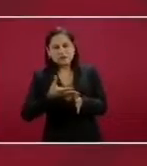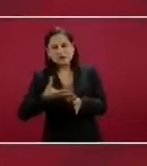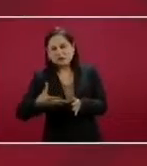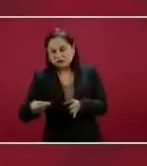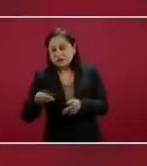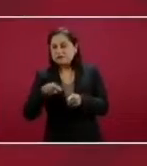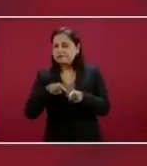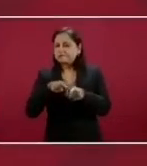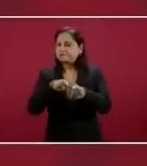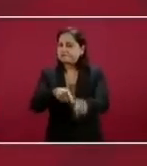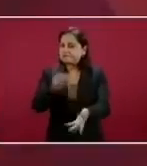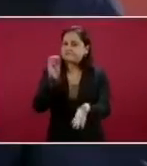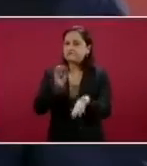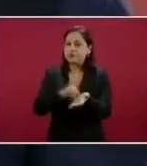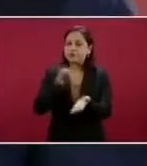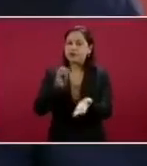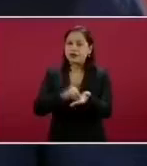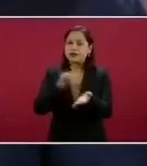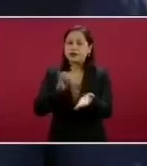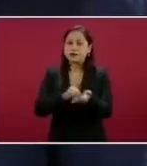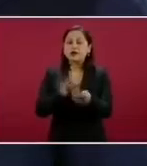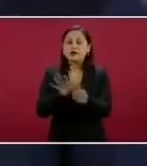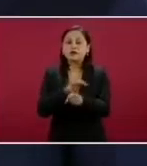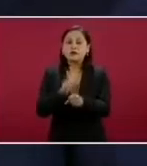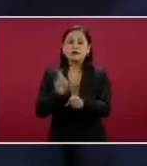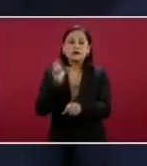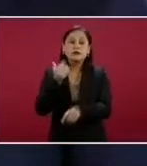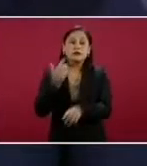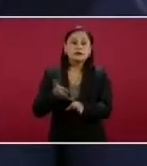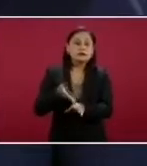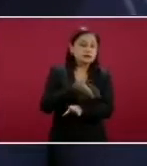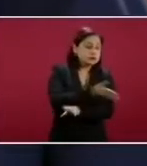esa decisión equivocada de pegarle un